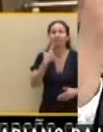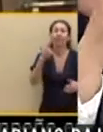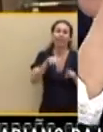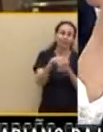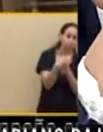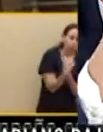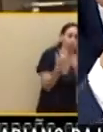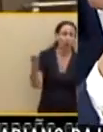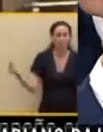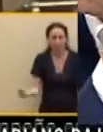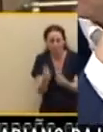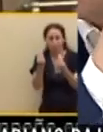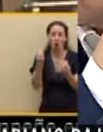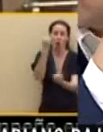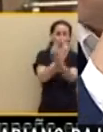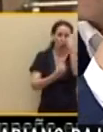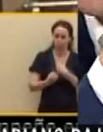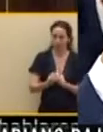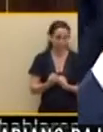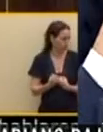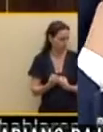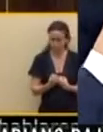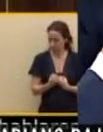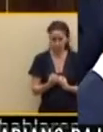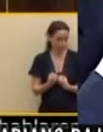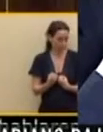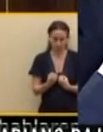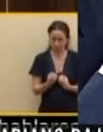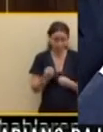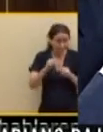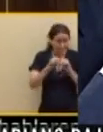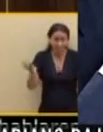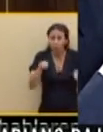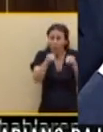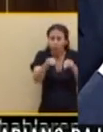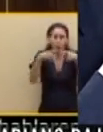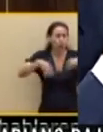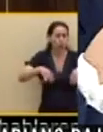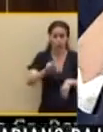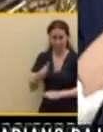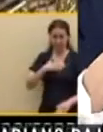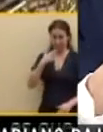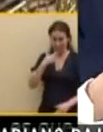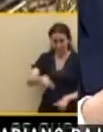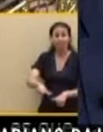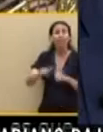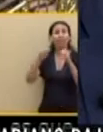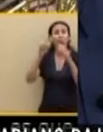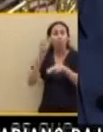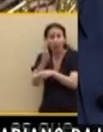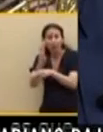final los históricos a los que apoyaron a los que apoyaron a se analizan al gobierno pero